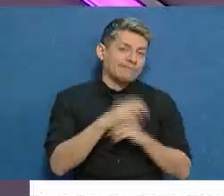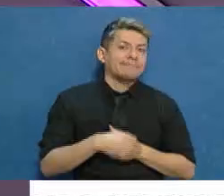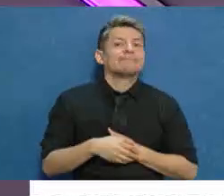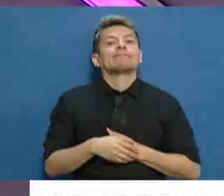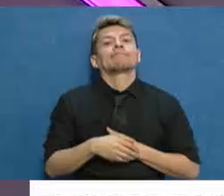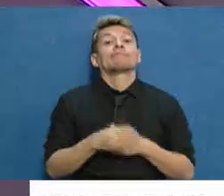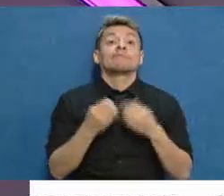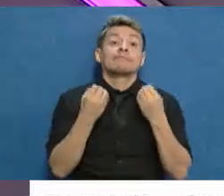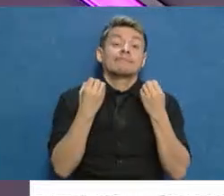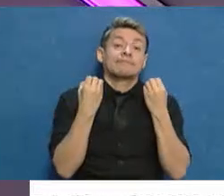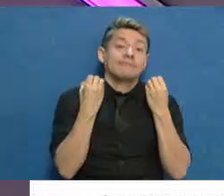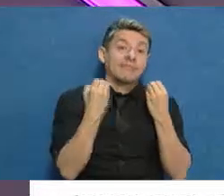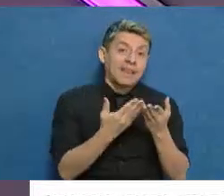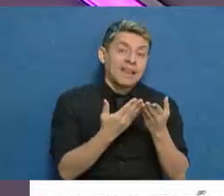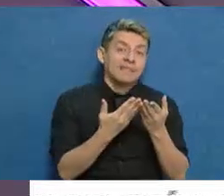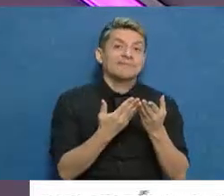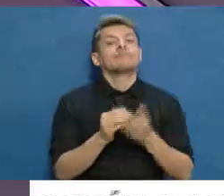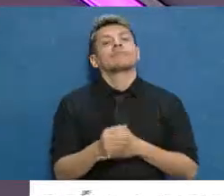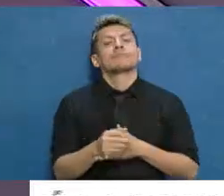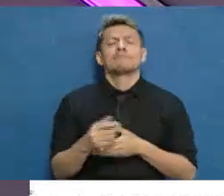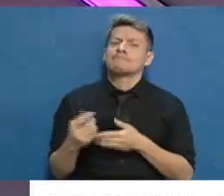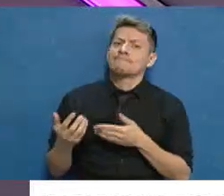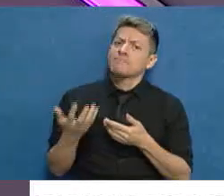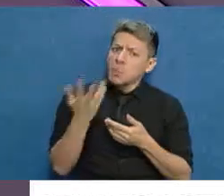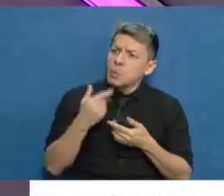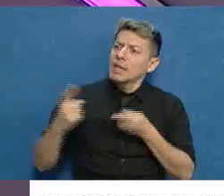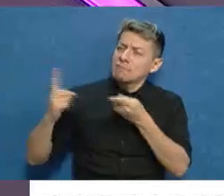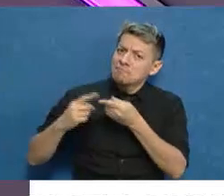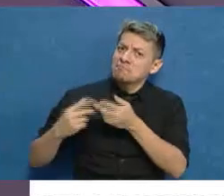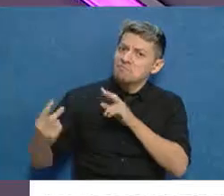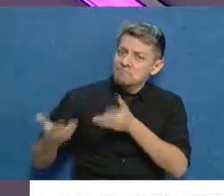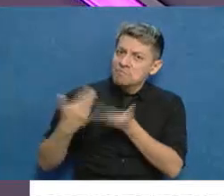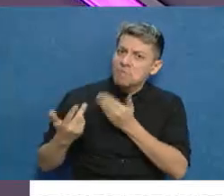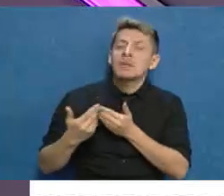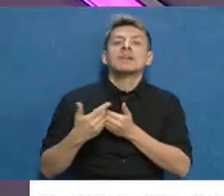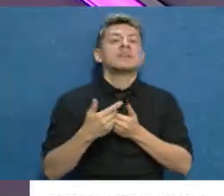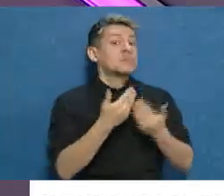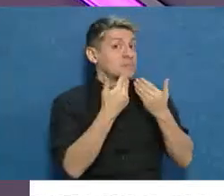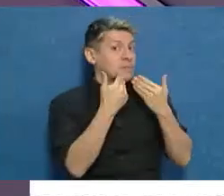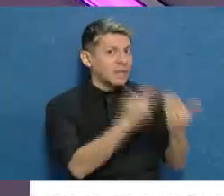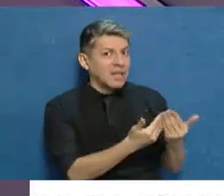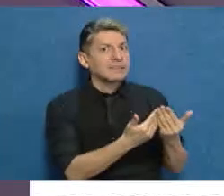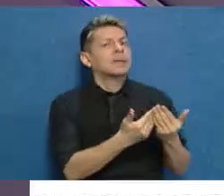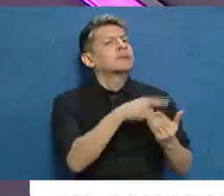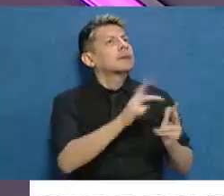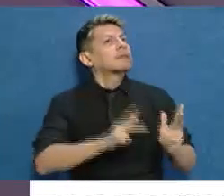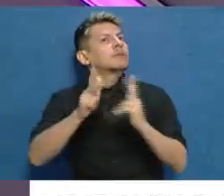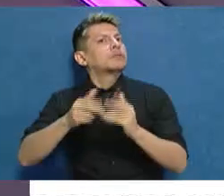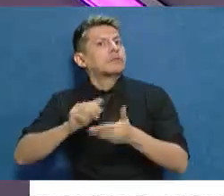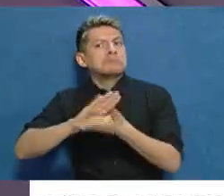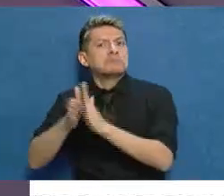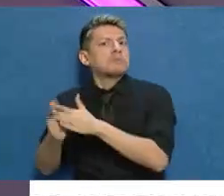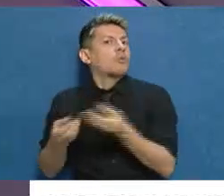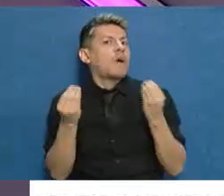gracias por atendernos, por brindarnos información. Contrario. Cuéntenos cuáles son los edificios que se han desalojado y a partir de qué hora